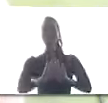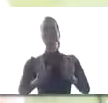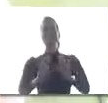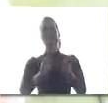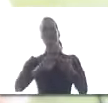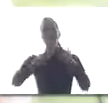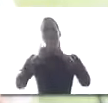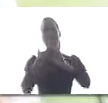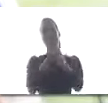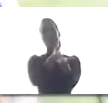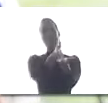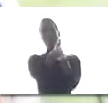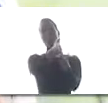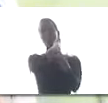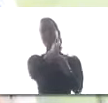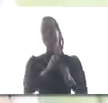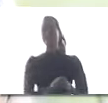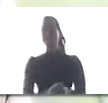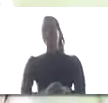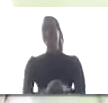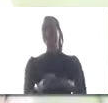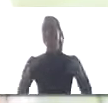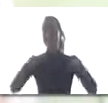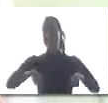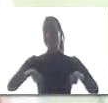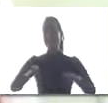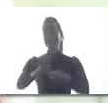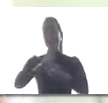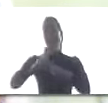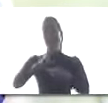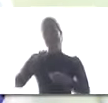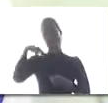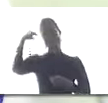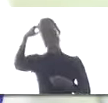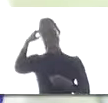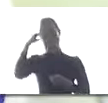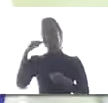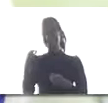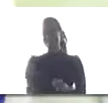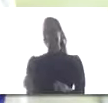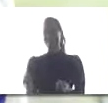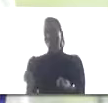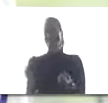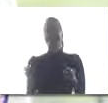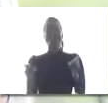esta ciudad también es nuestro hogar.